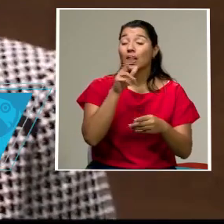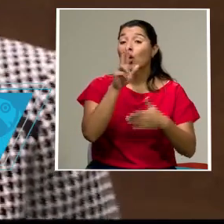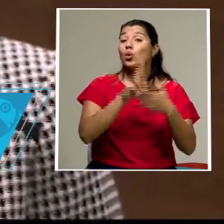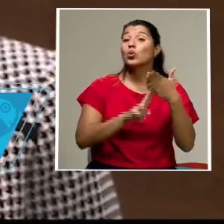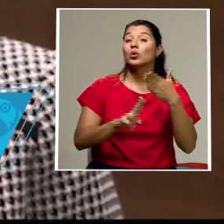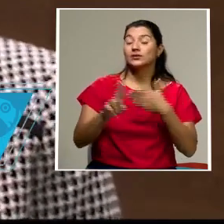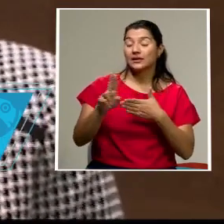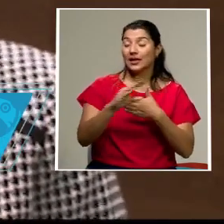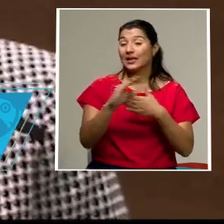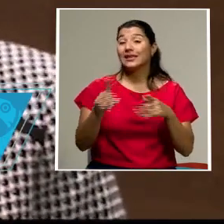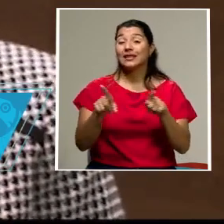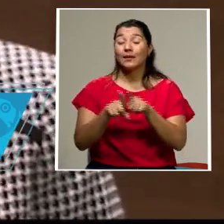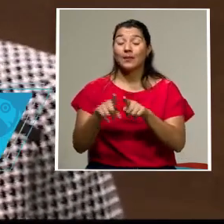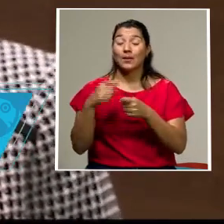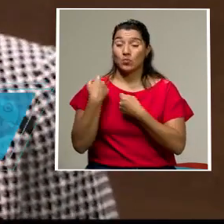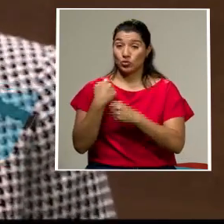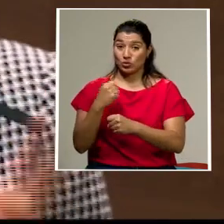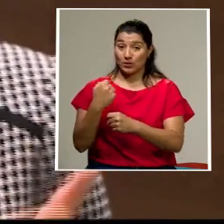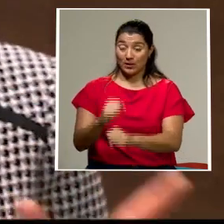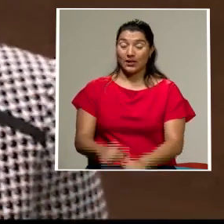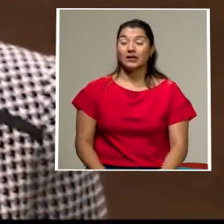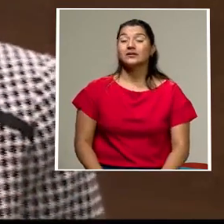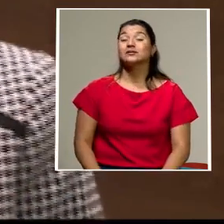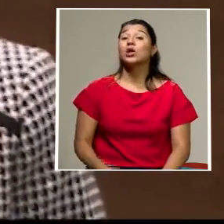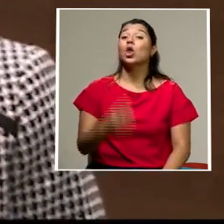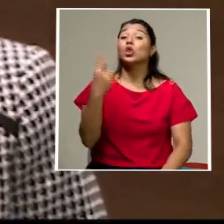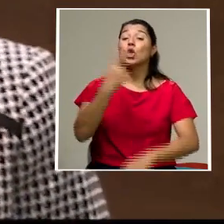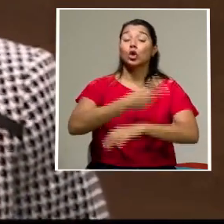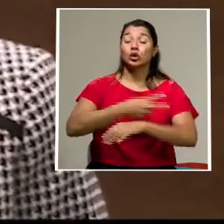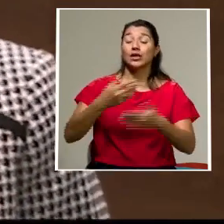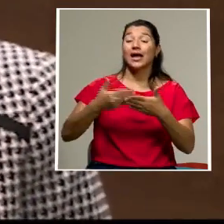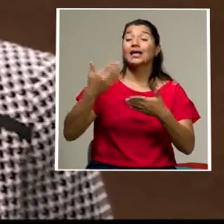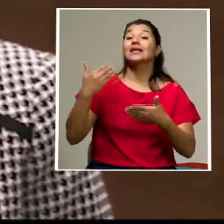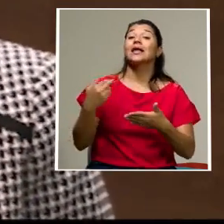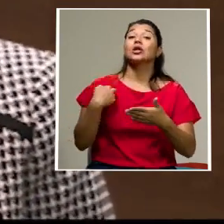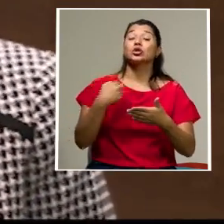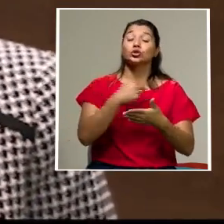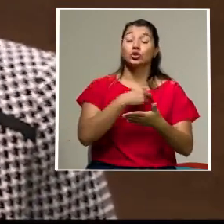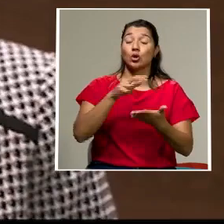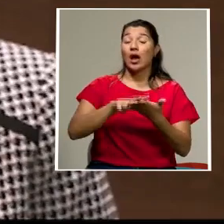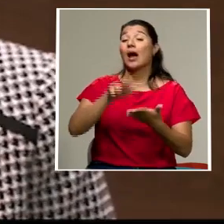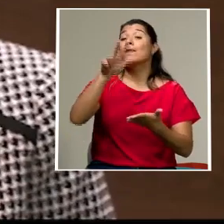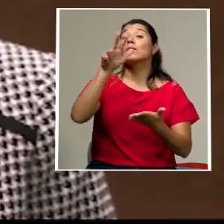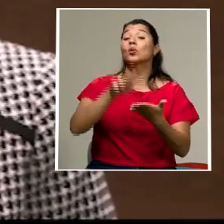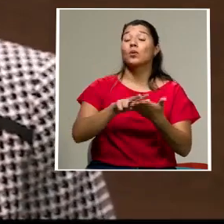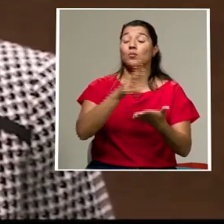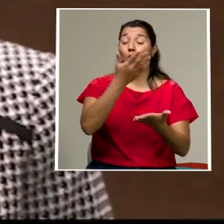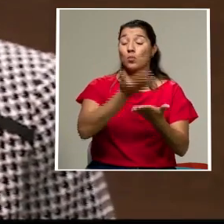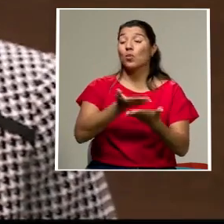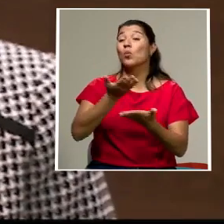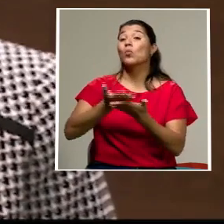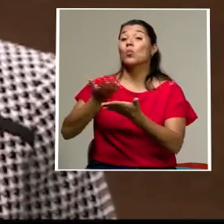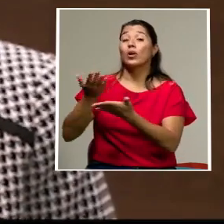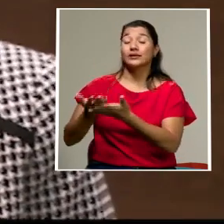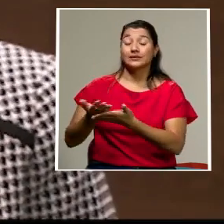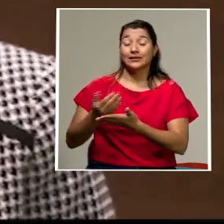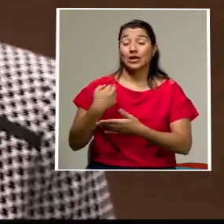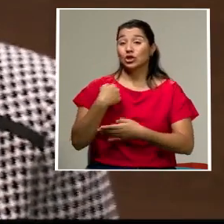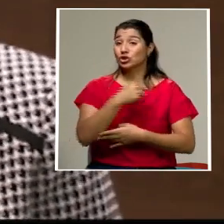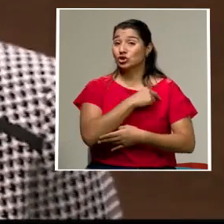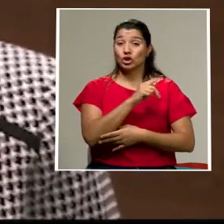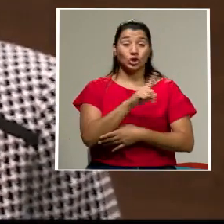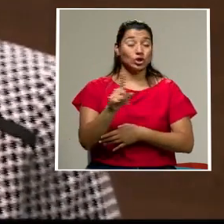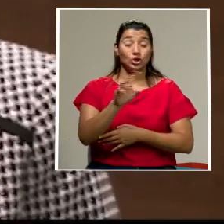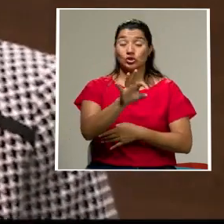y también las municipalidades. Hace un par de días habíamos aprobado una moción donde dejábamos por fuera a las instituciones que están